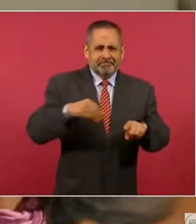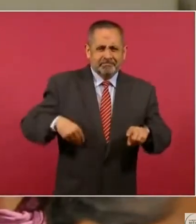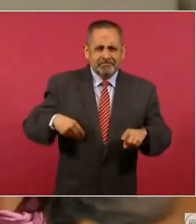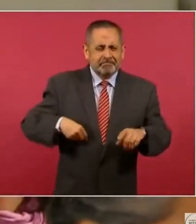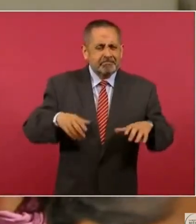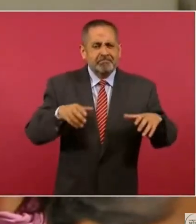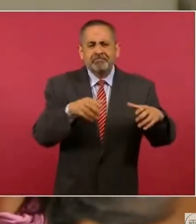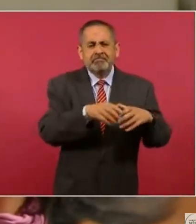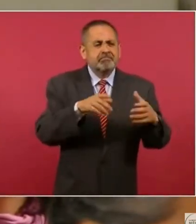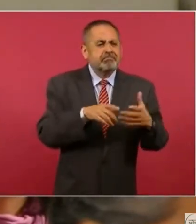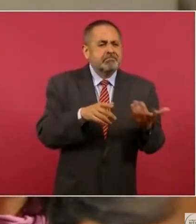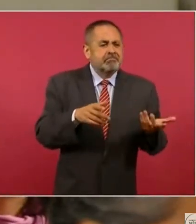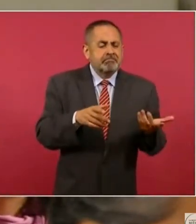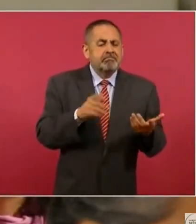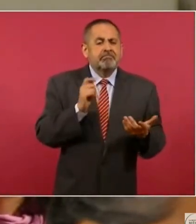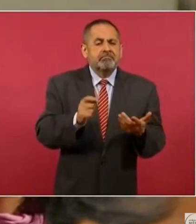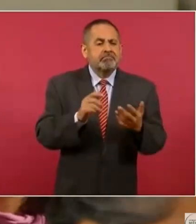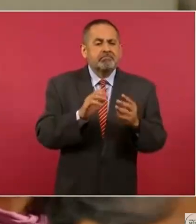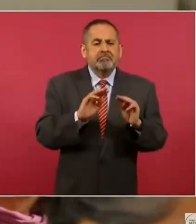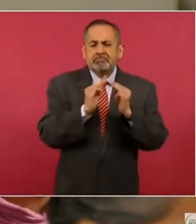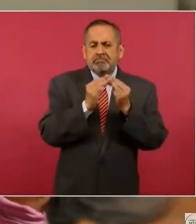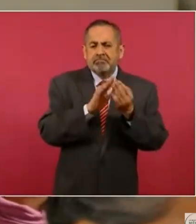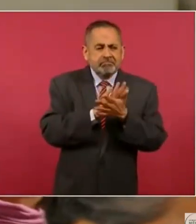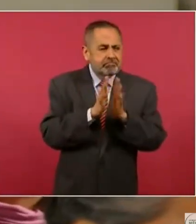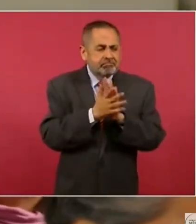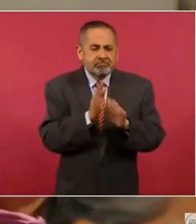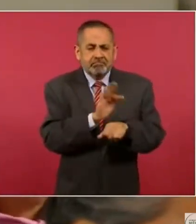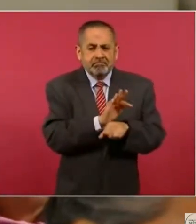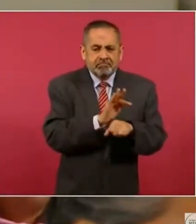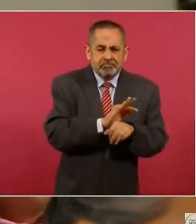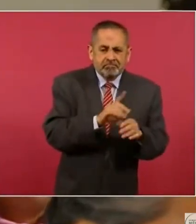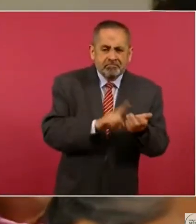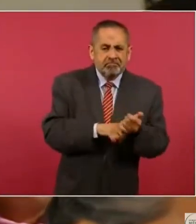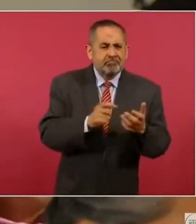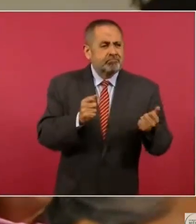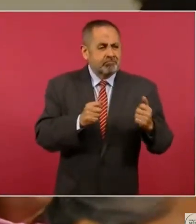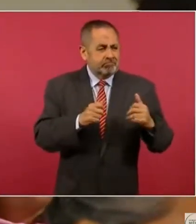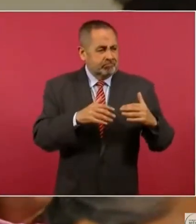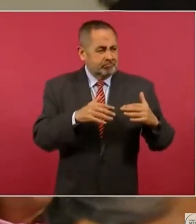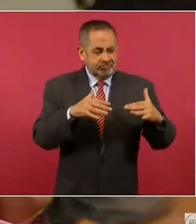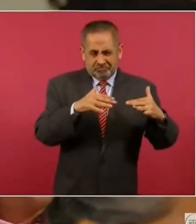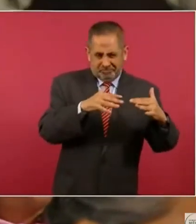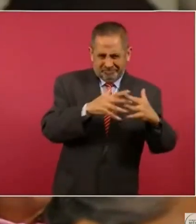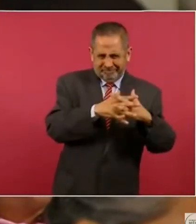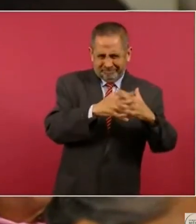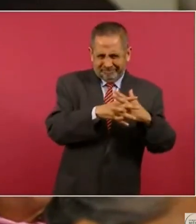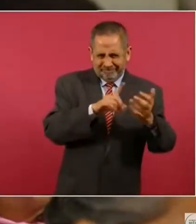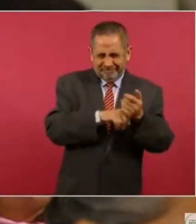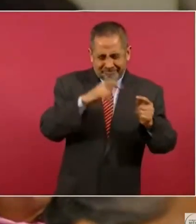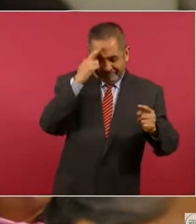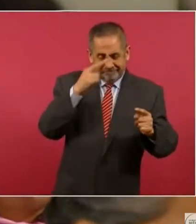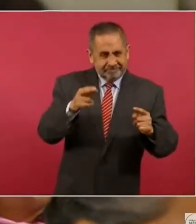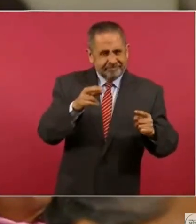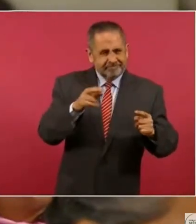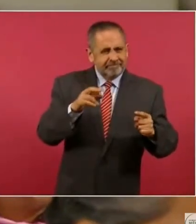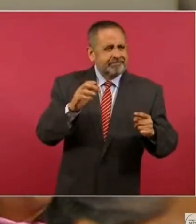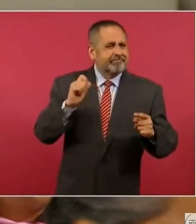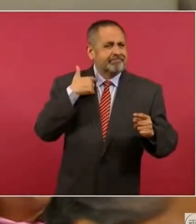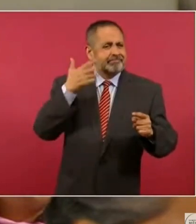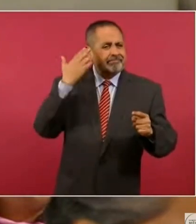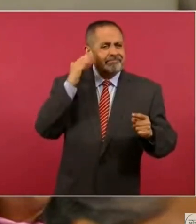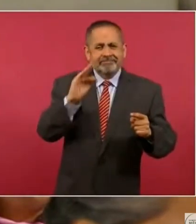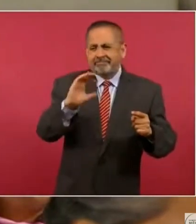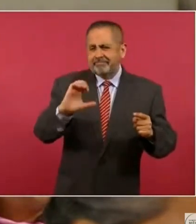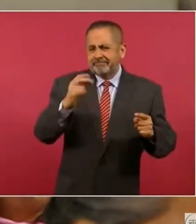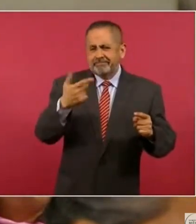narco o la guerra del narco como la planteó el presidente Calderón en su